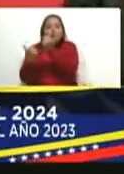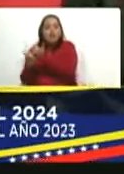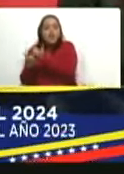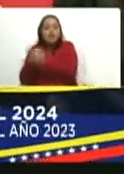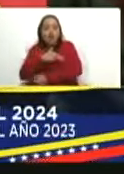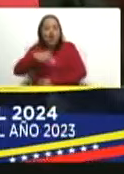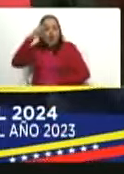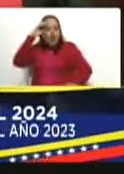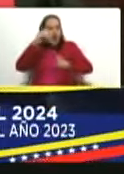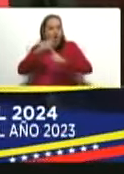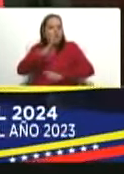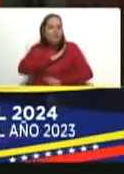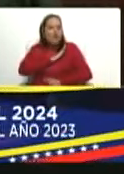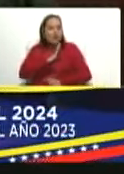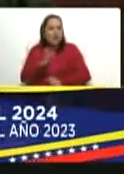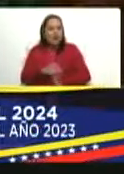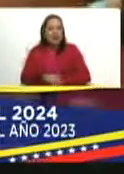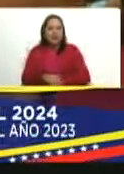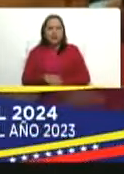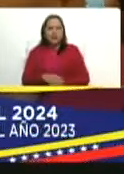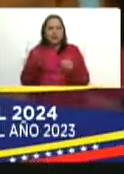fines privados.